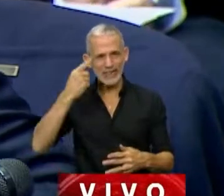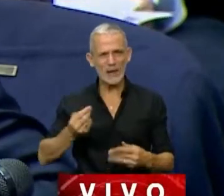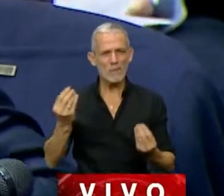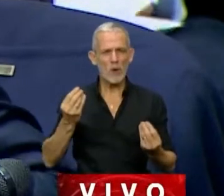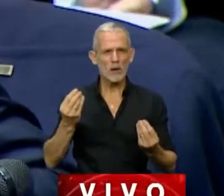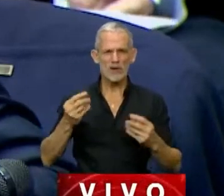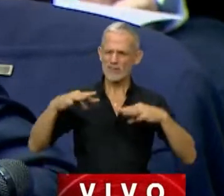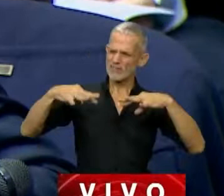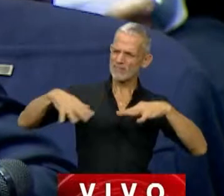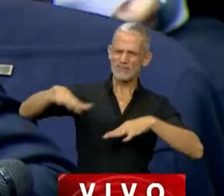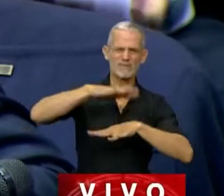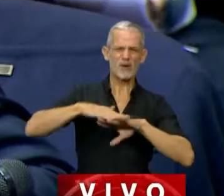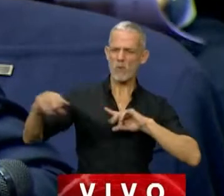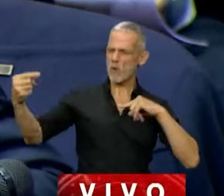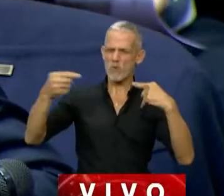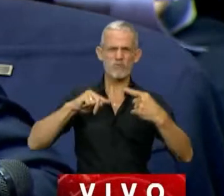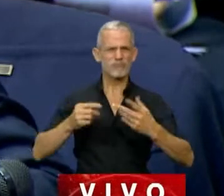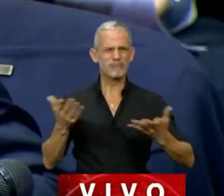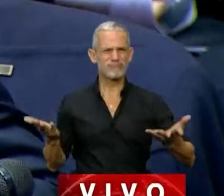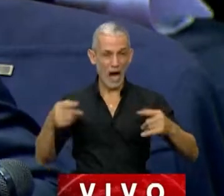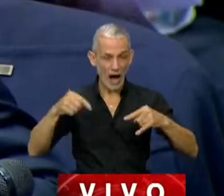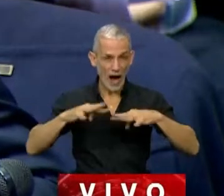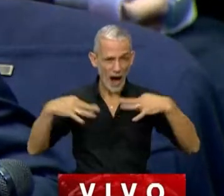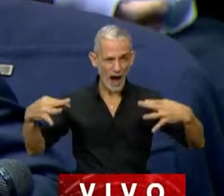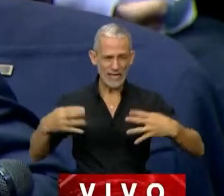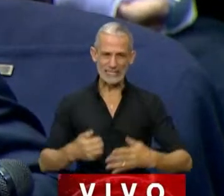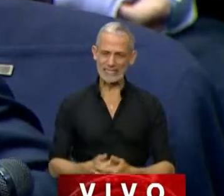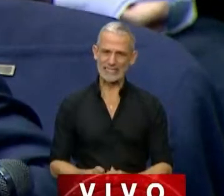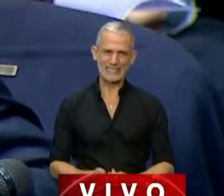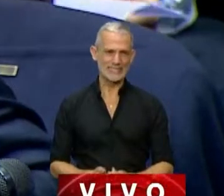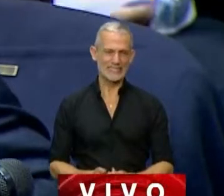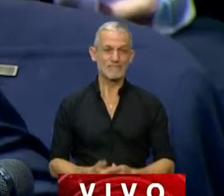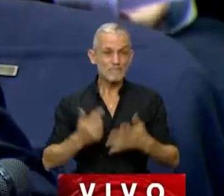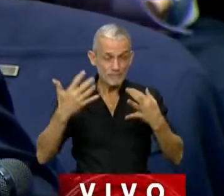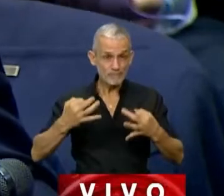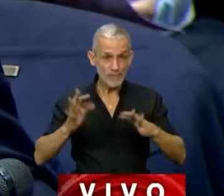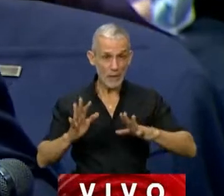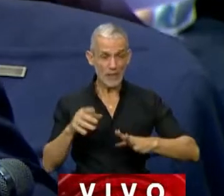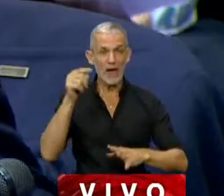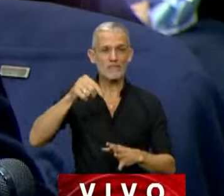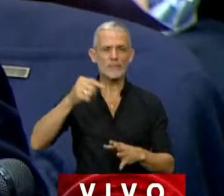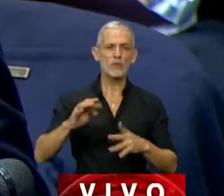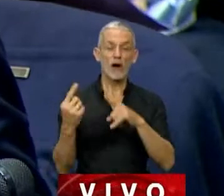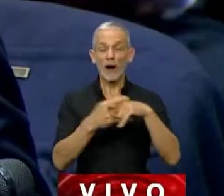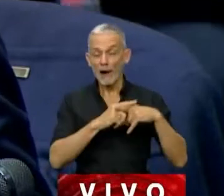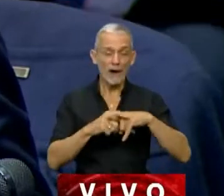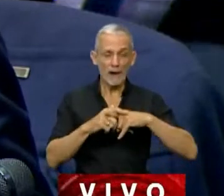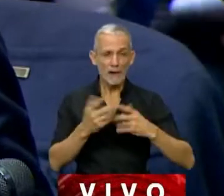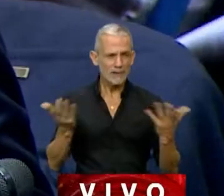el espectáculo que estamos dando. Porque realmente estamos